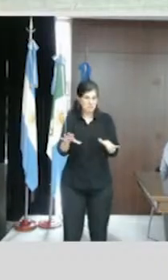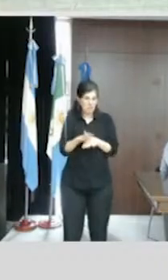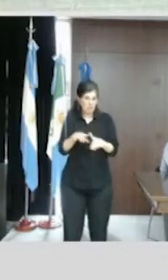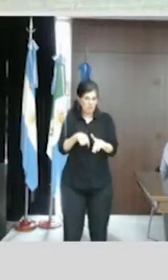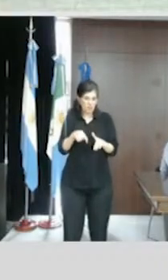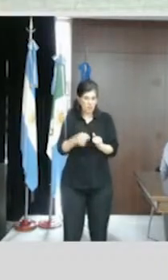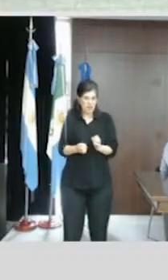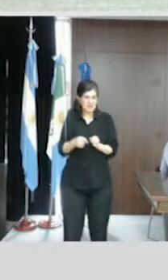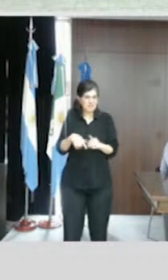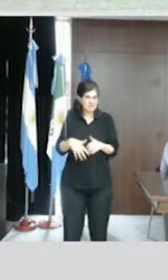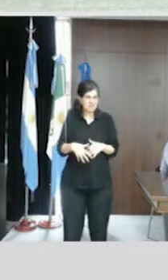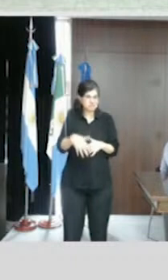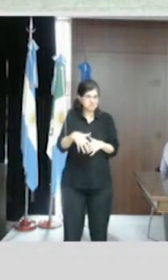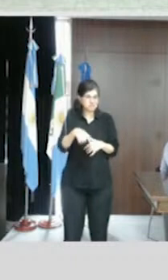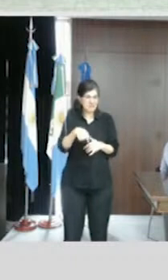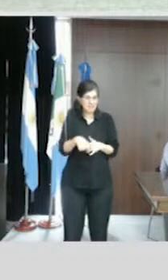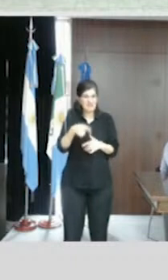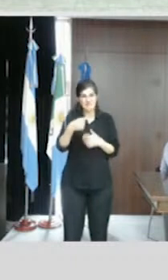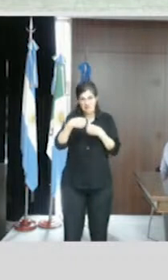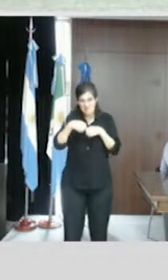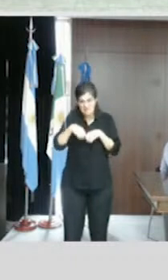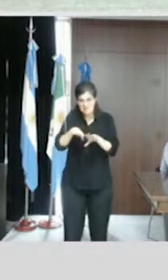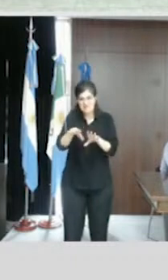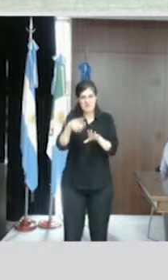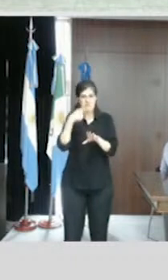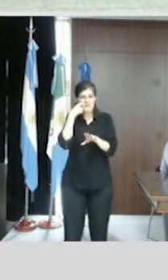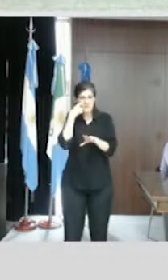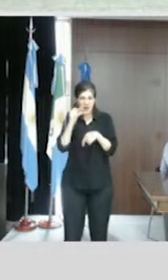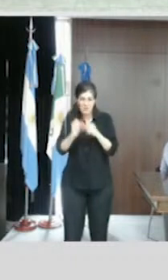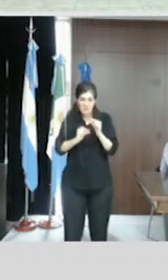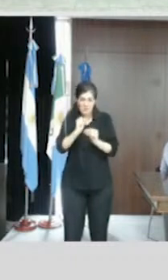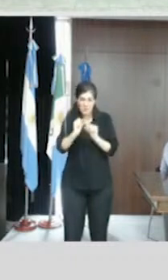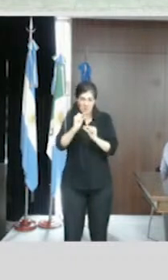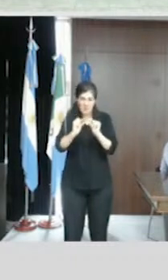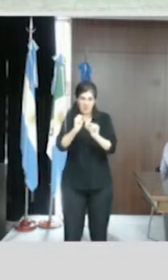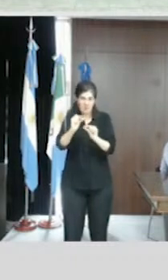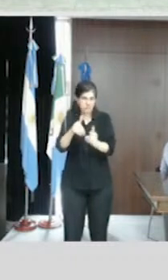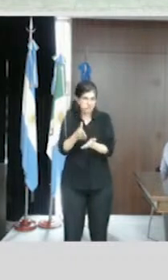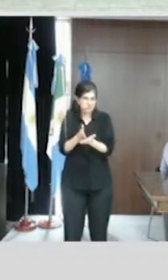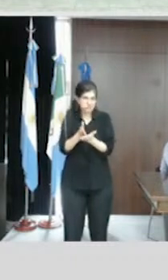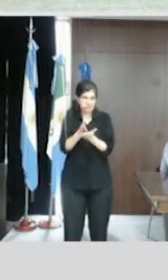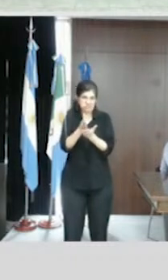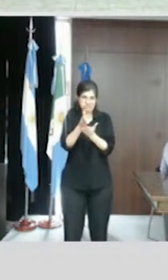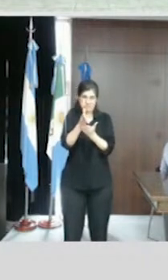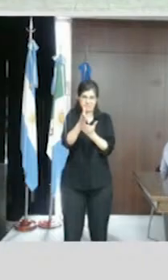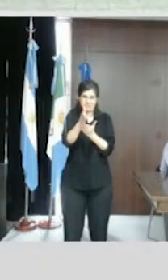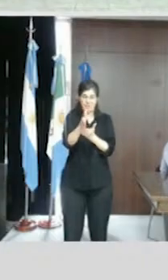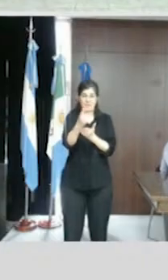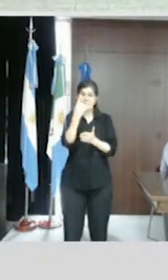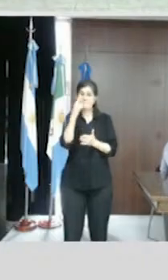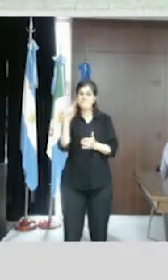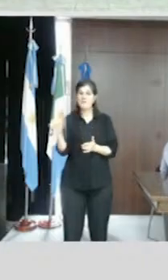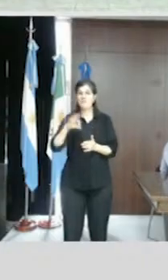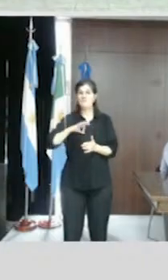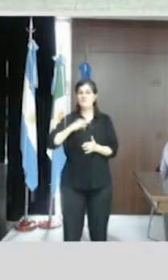ya estamos un poquito más viejitos. O sea, eso es inevitable, pero podemos tener una calidad